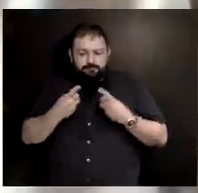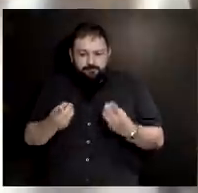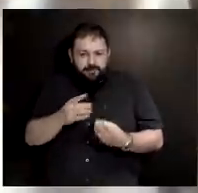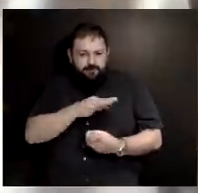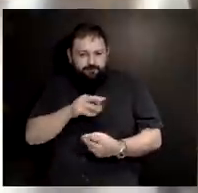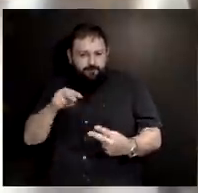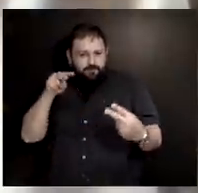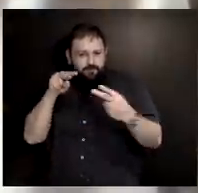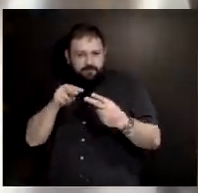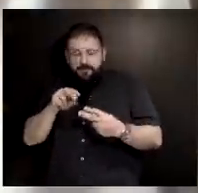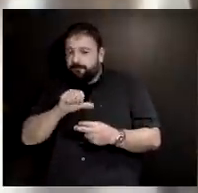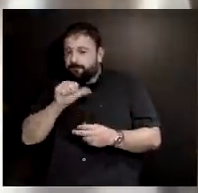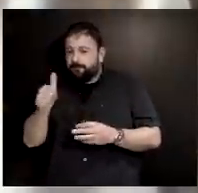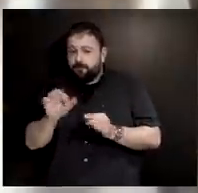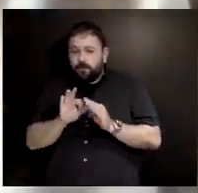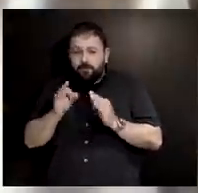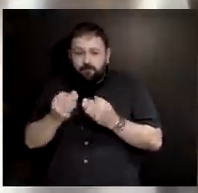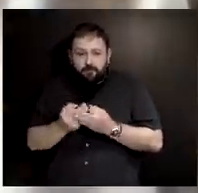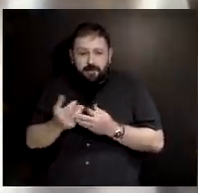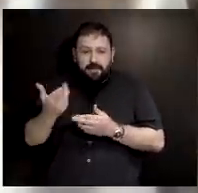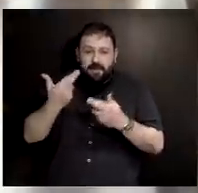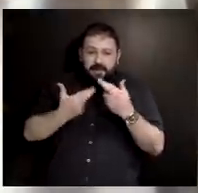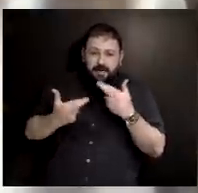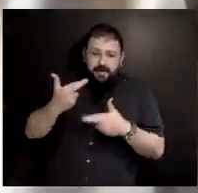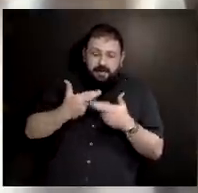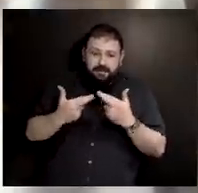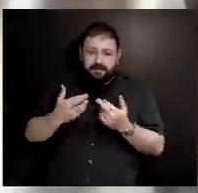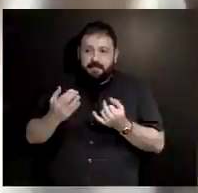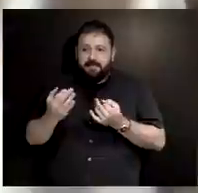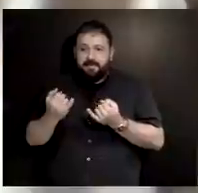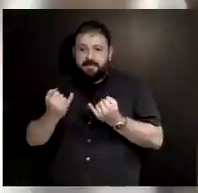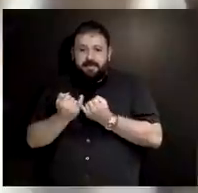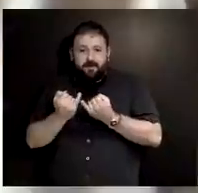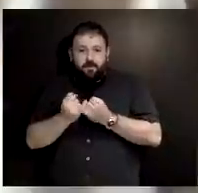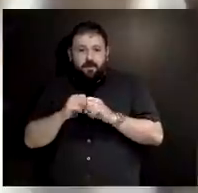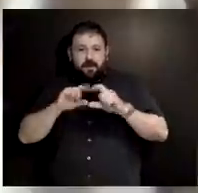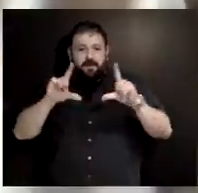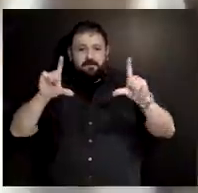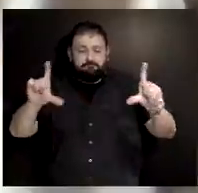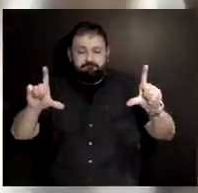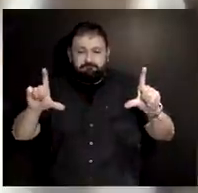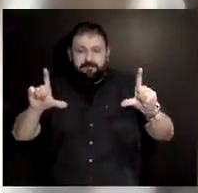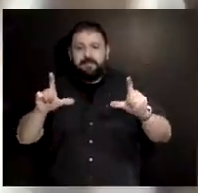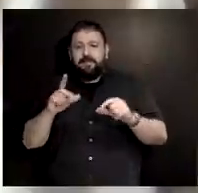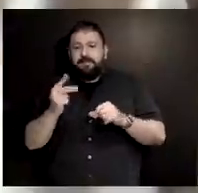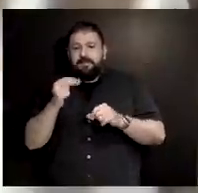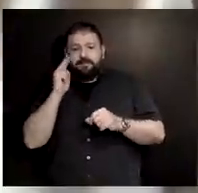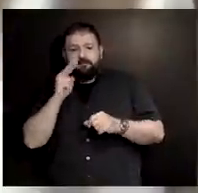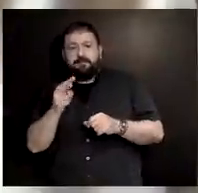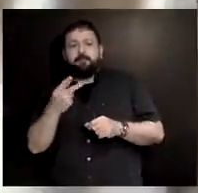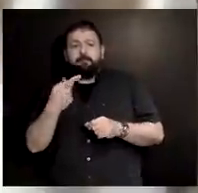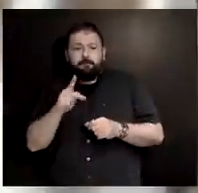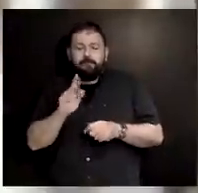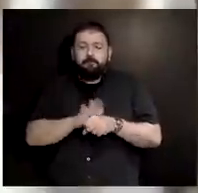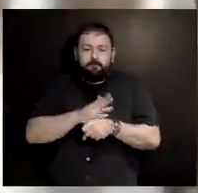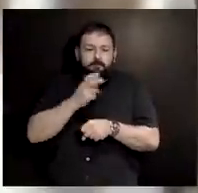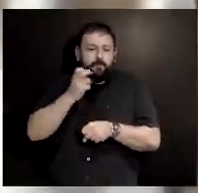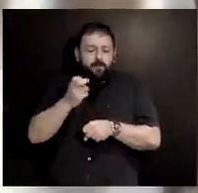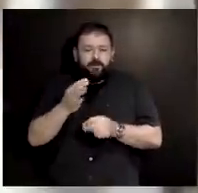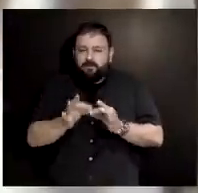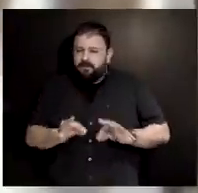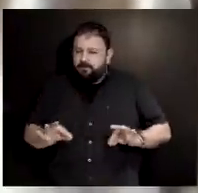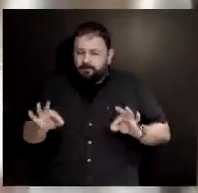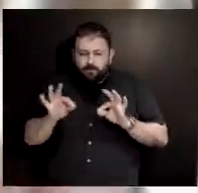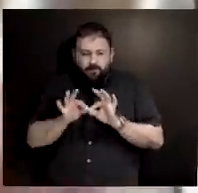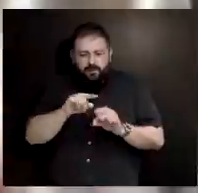forma, pues creo que regresar nuevamente a todos a la pantalla no es lo mejor, creo que es momento de vernos, eso es muy importante, sean muy conscientes,